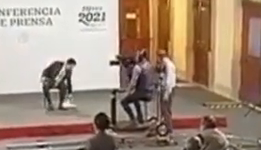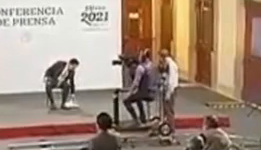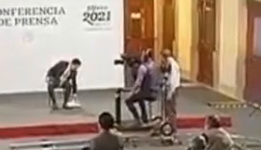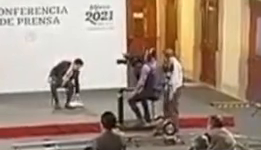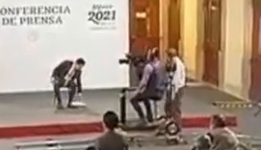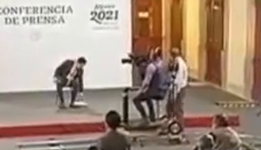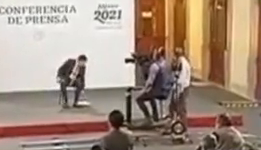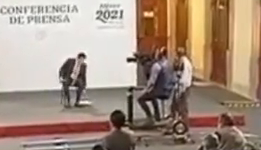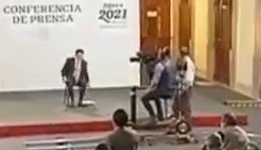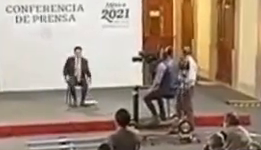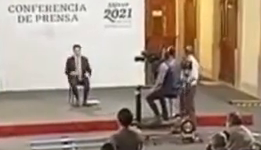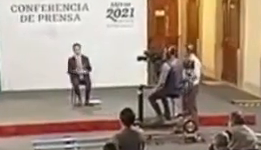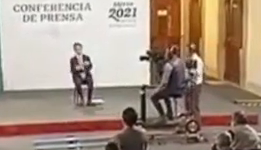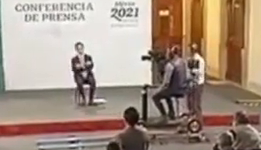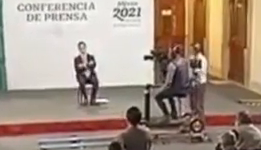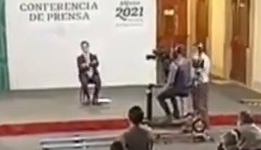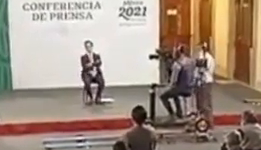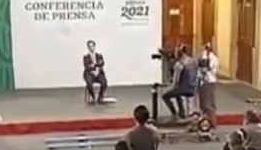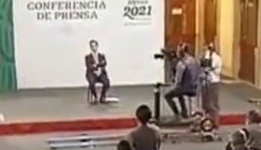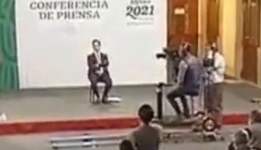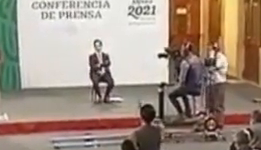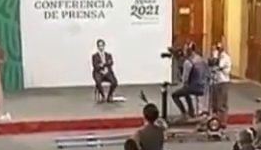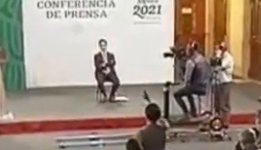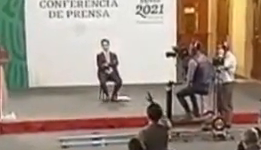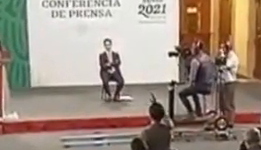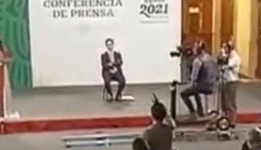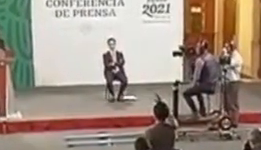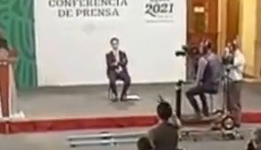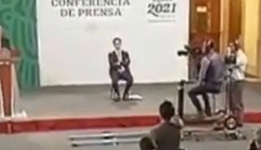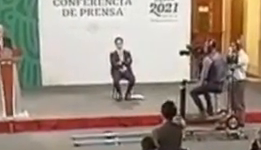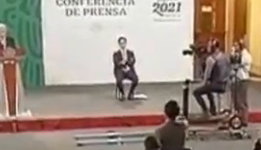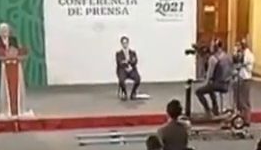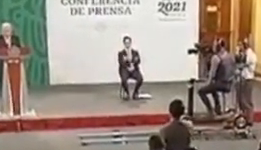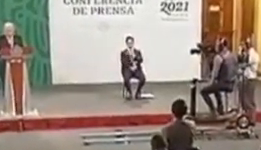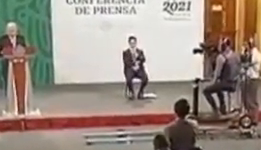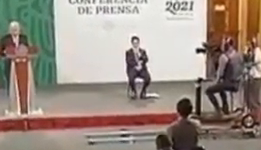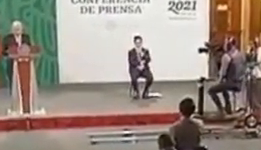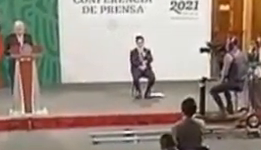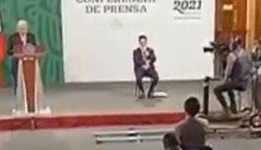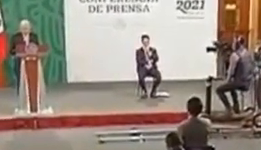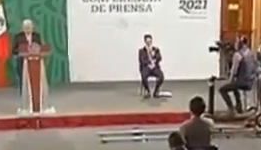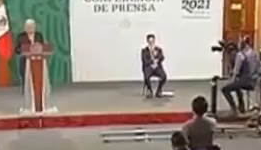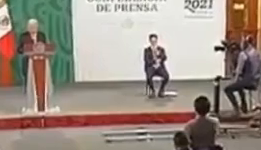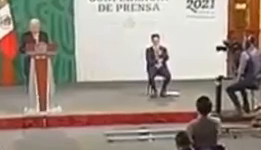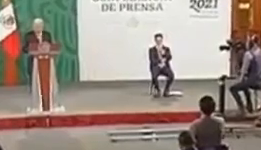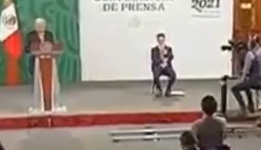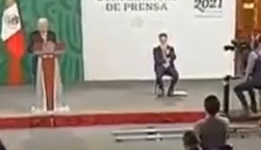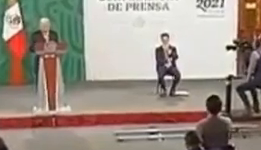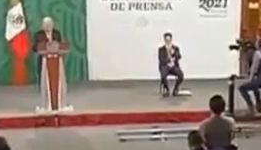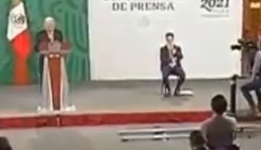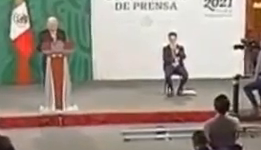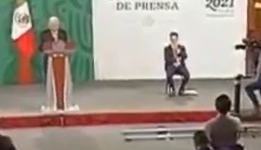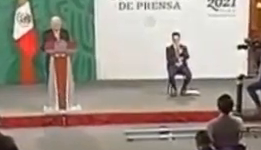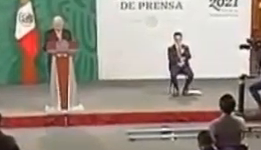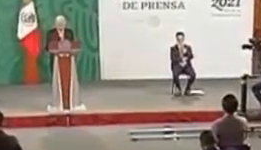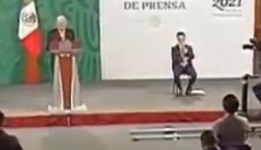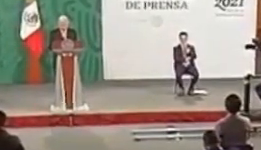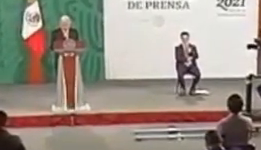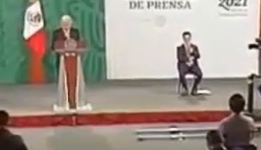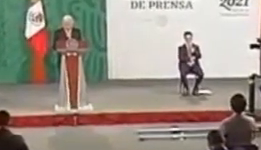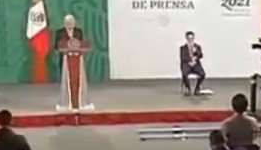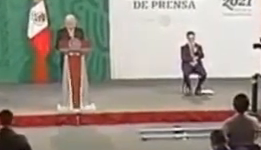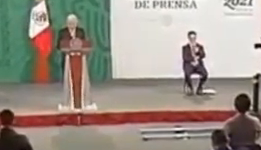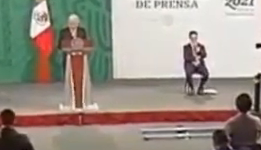Muy bien, pues miren, abrimos para las preguntas. Tenemos la lista de ayer.